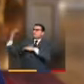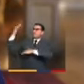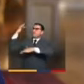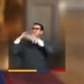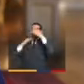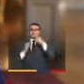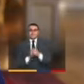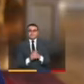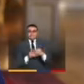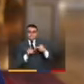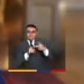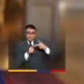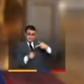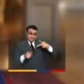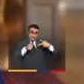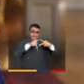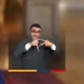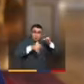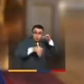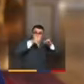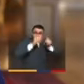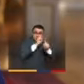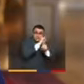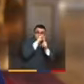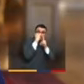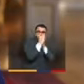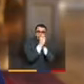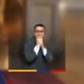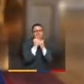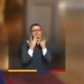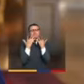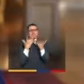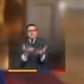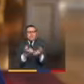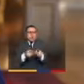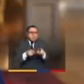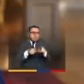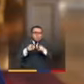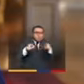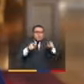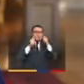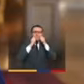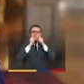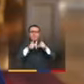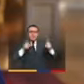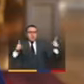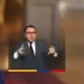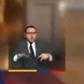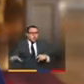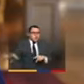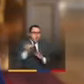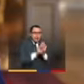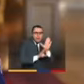es imprescindible lograr el crecimiento económico y